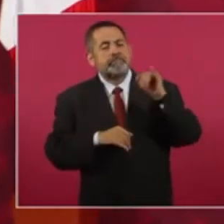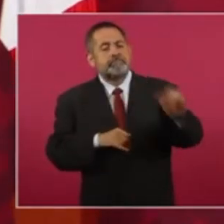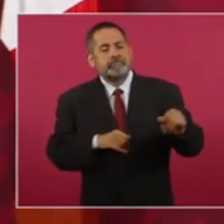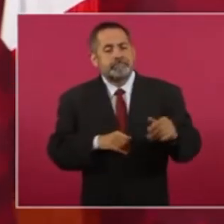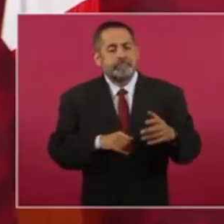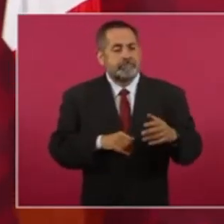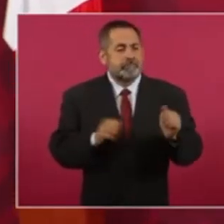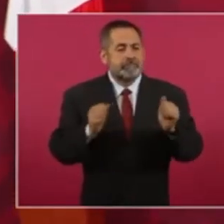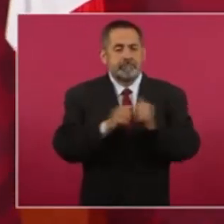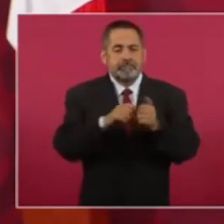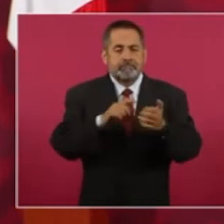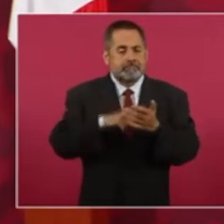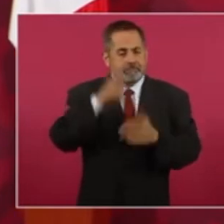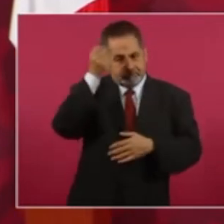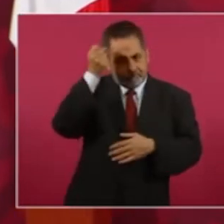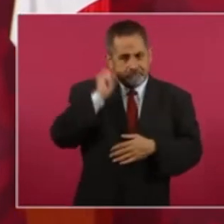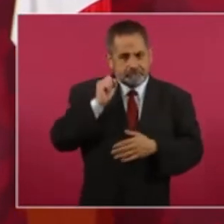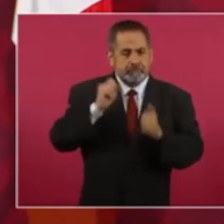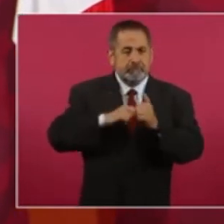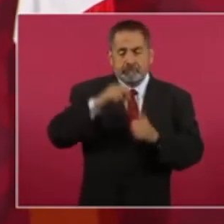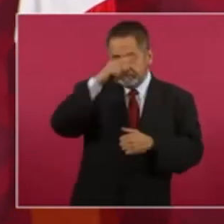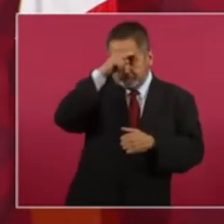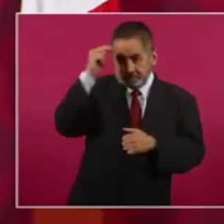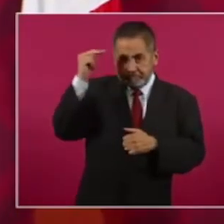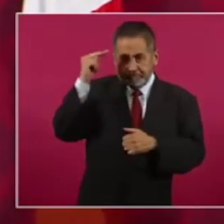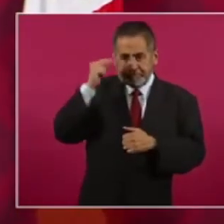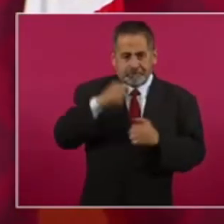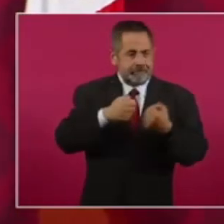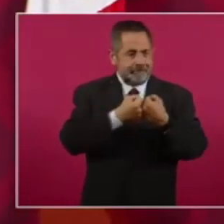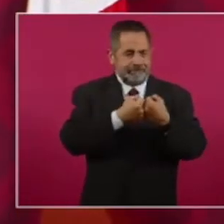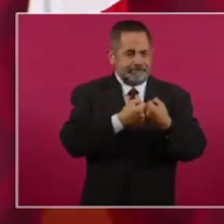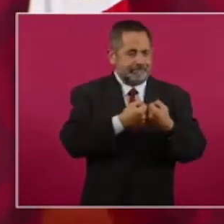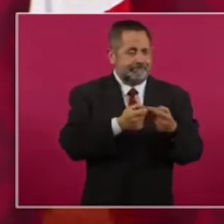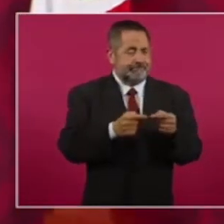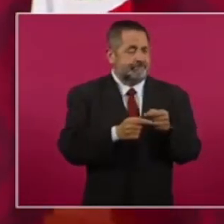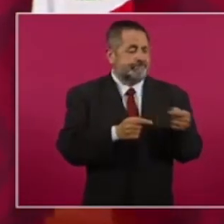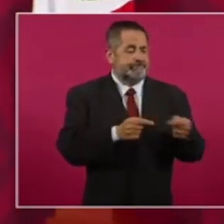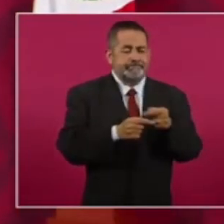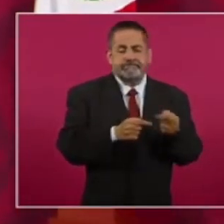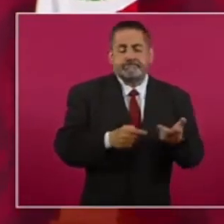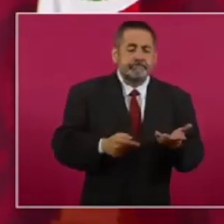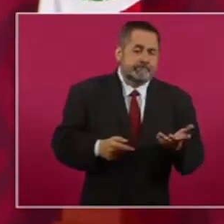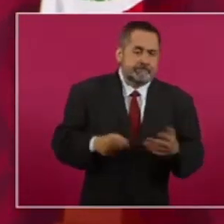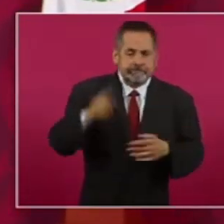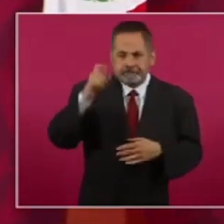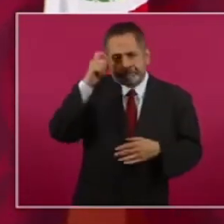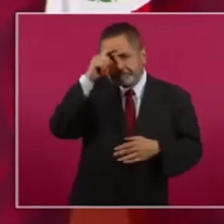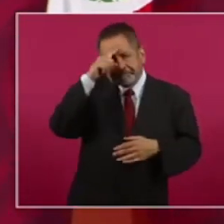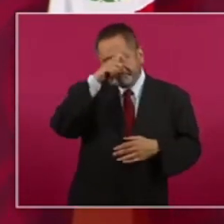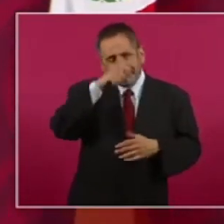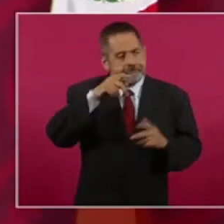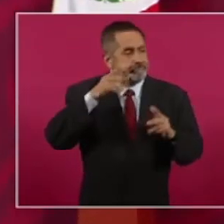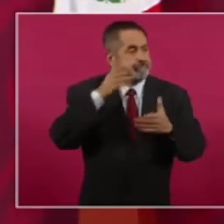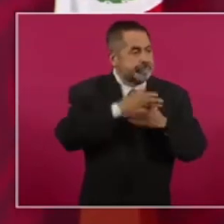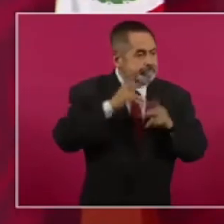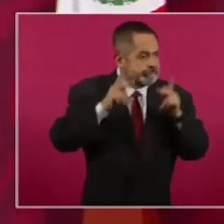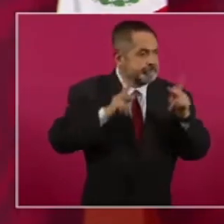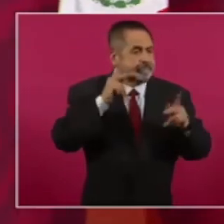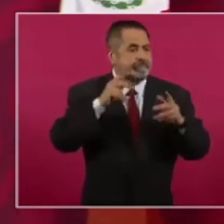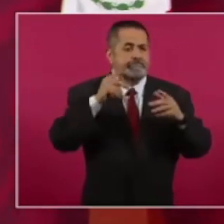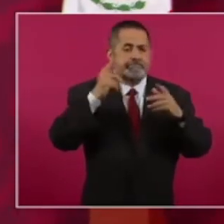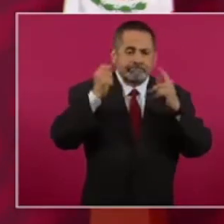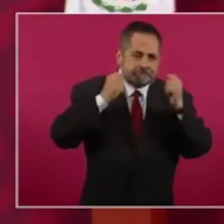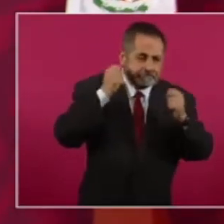límites de Sinaloa con Nayarit y se dificulta la